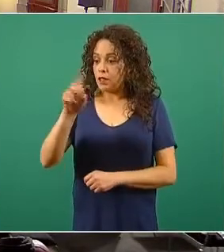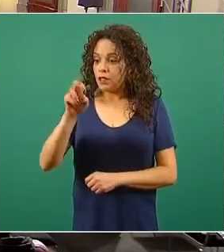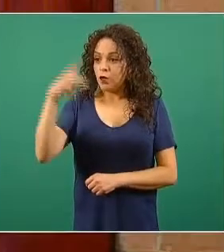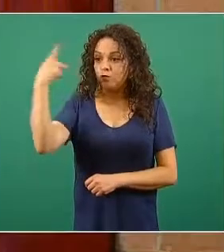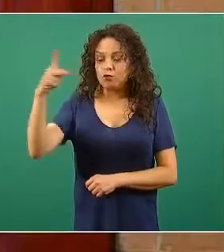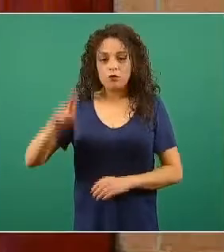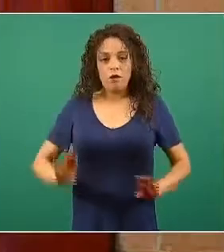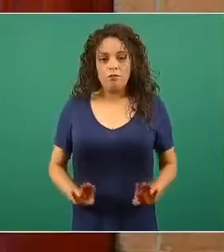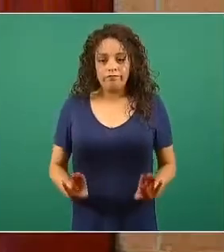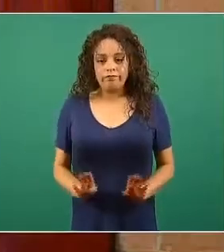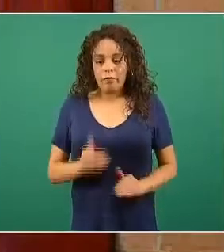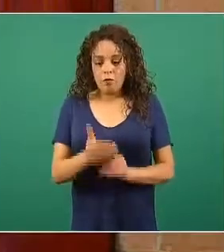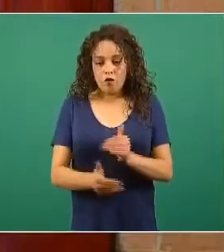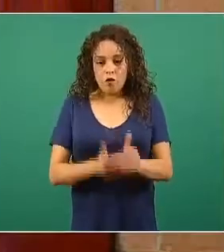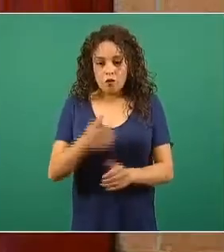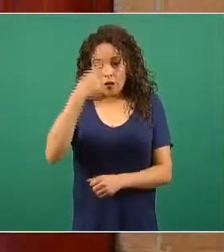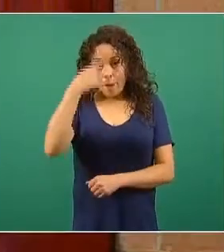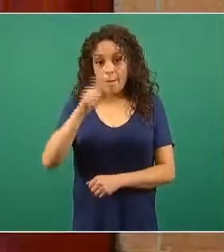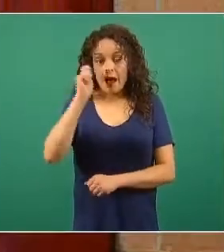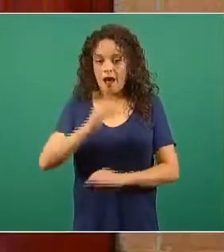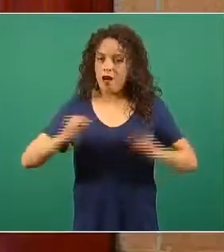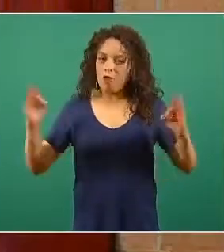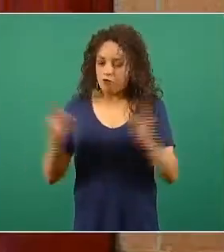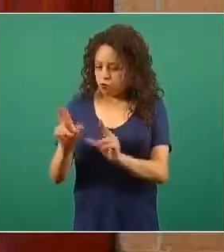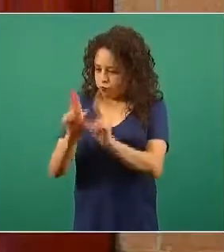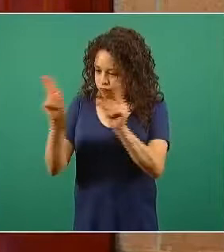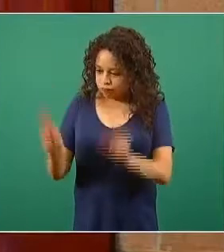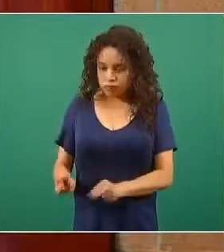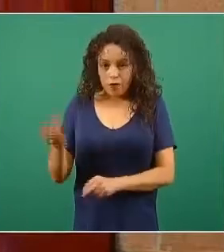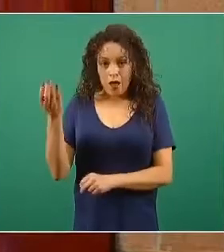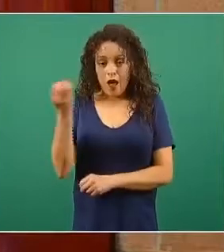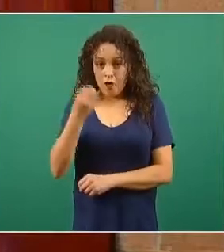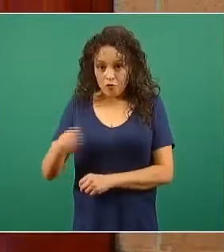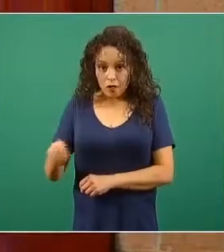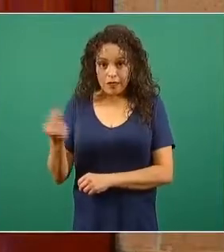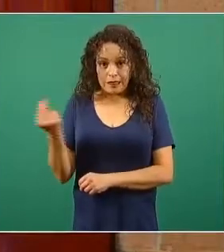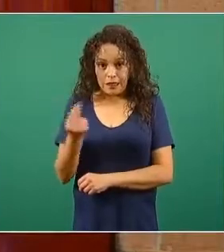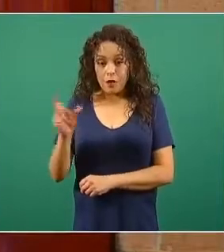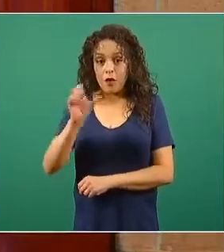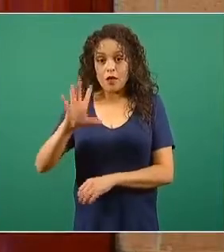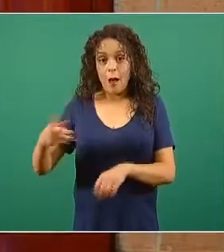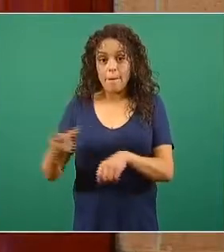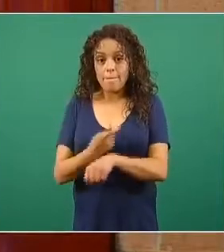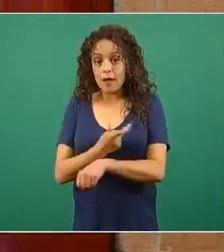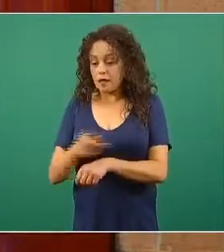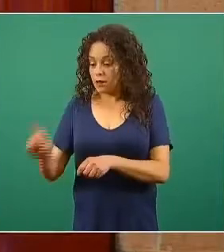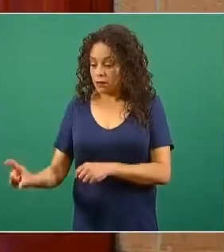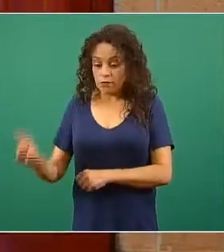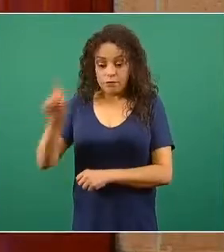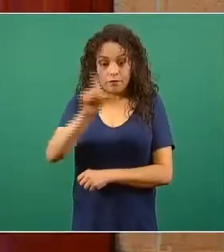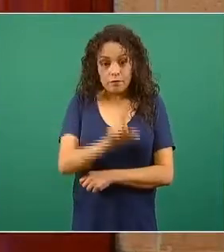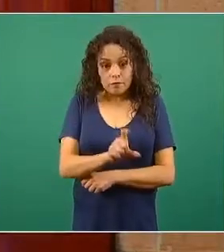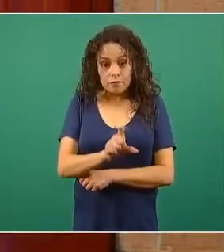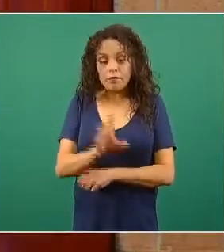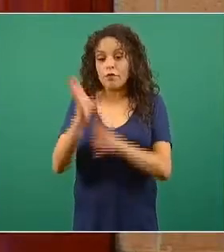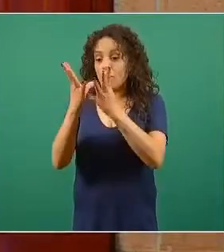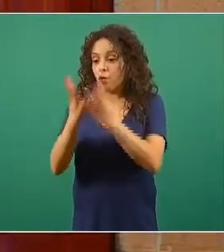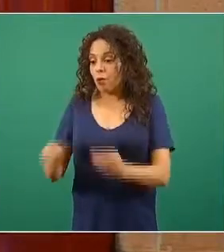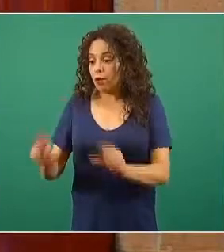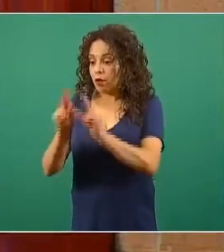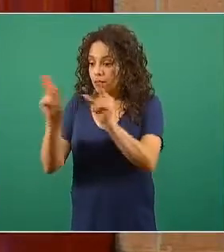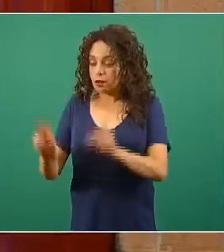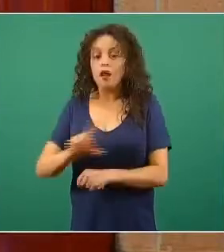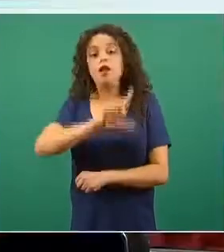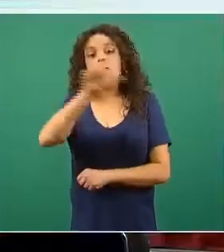procesos de ultracongelación, una vez que se pierde esta ultracongelación, es decir, una vez que la vacuna se descongela y se prepara